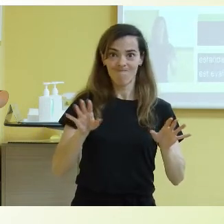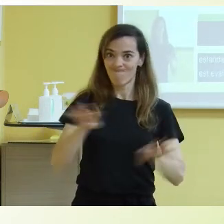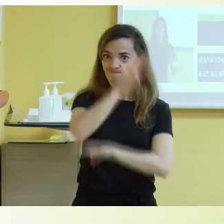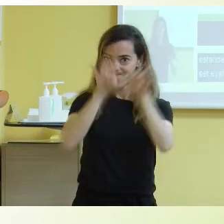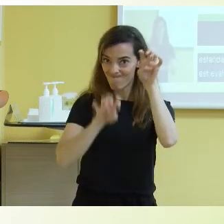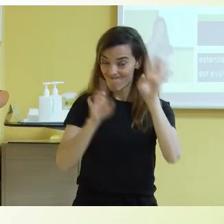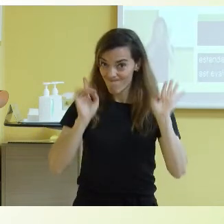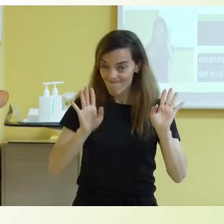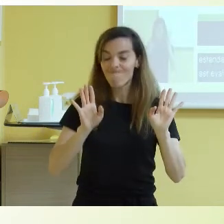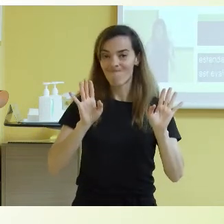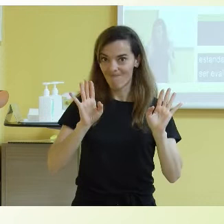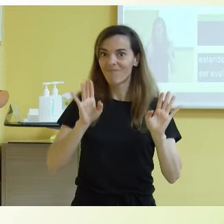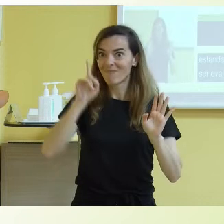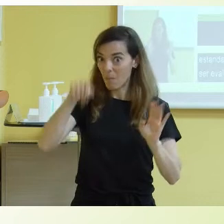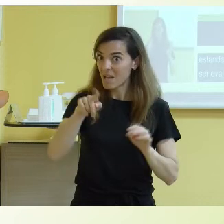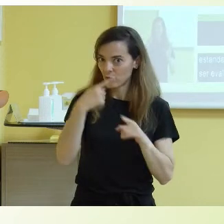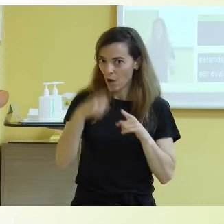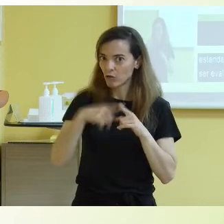tener en concreto estas cosas.